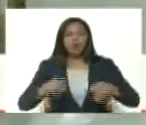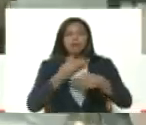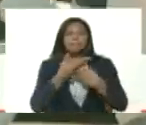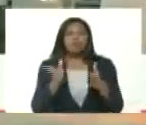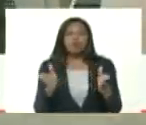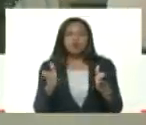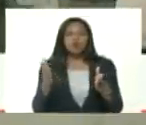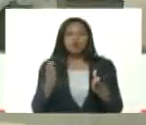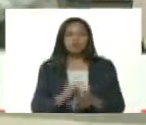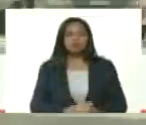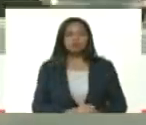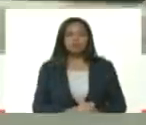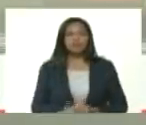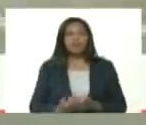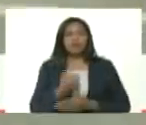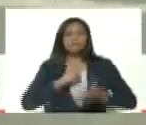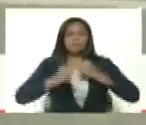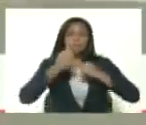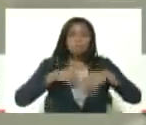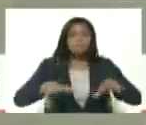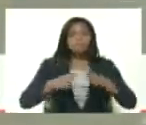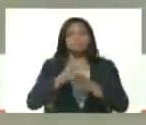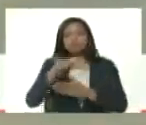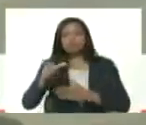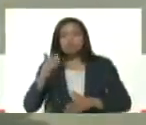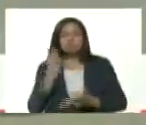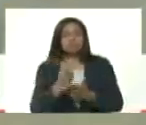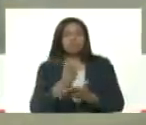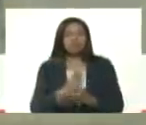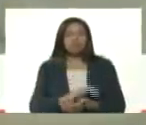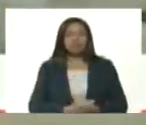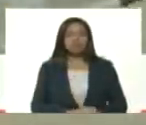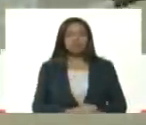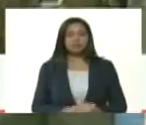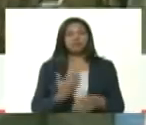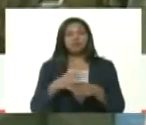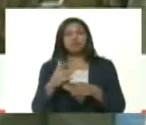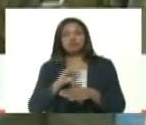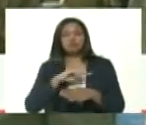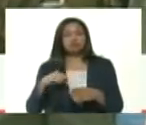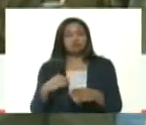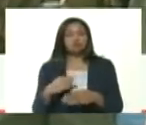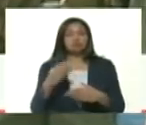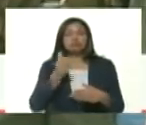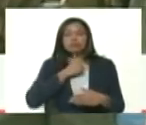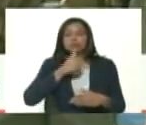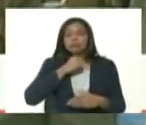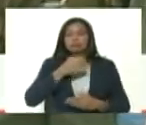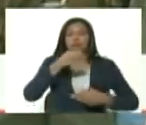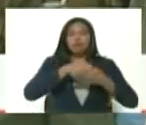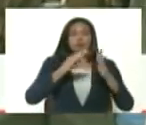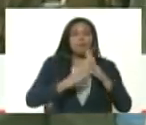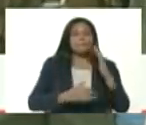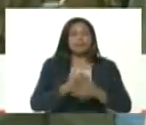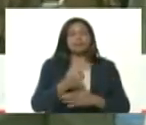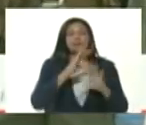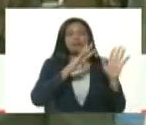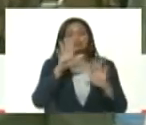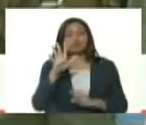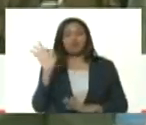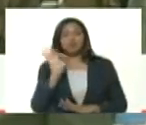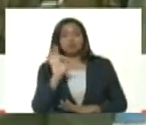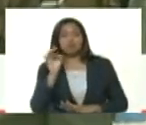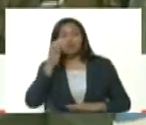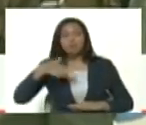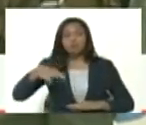donde hay una gran movilidad de personas, a pesar de que estamos haciendo un gran esfuerzo con la cuarentena, más de un 95% de